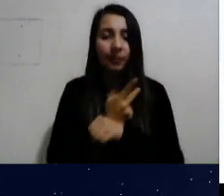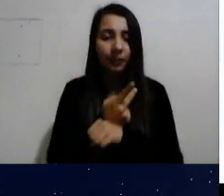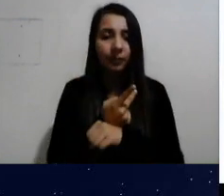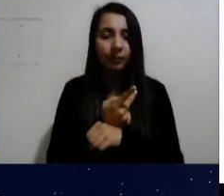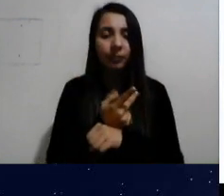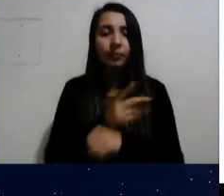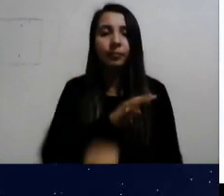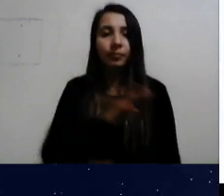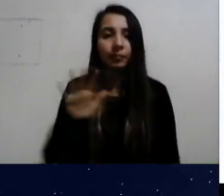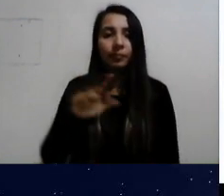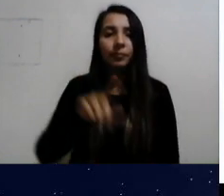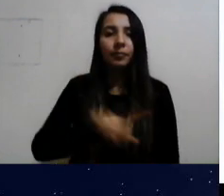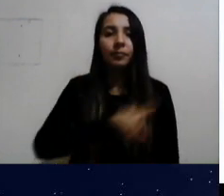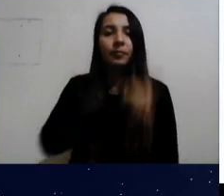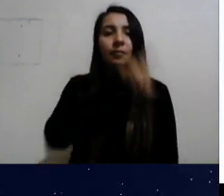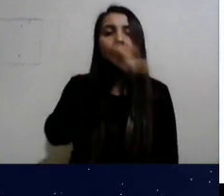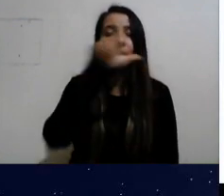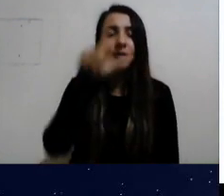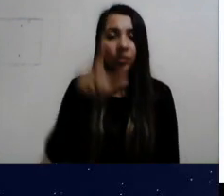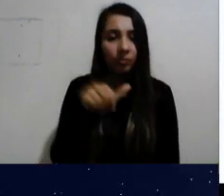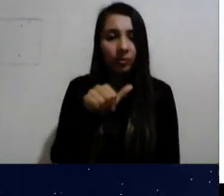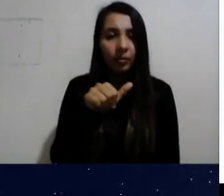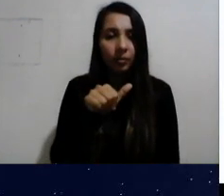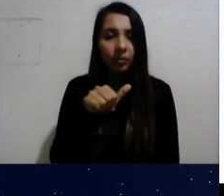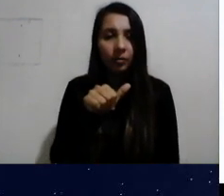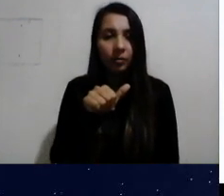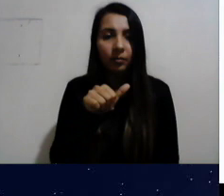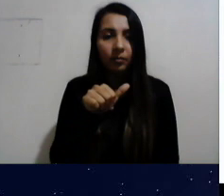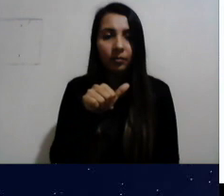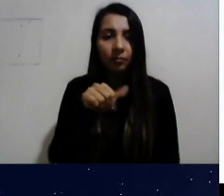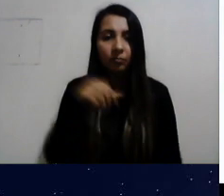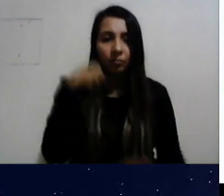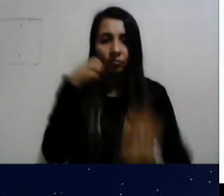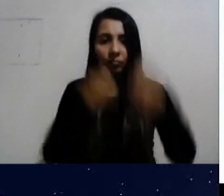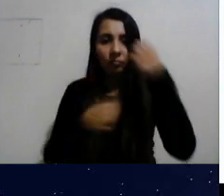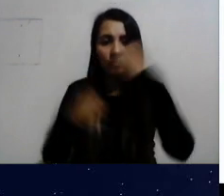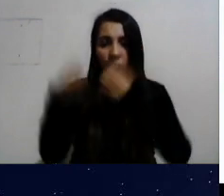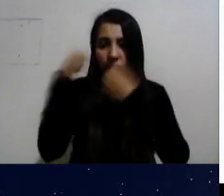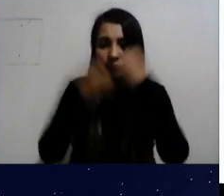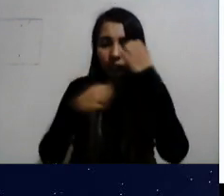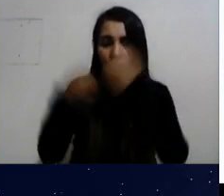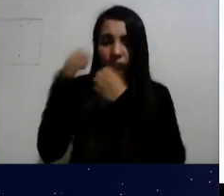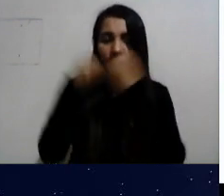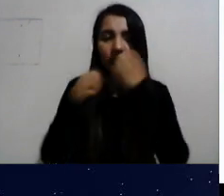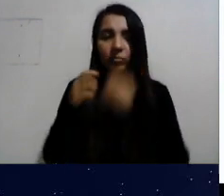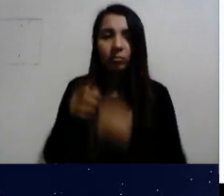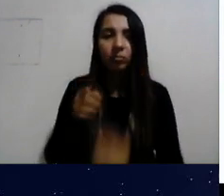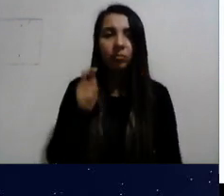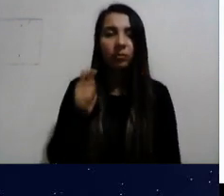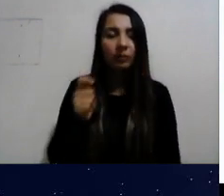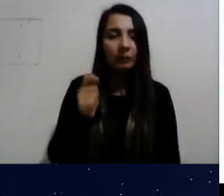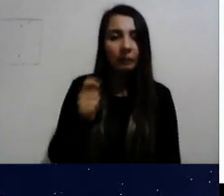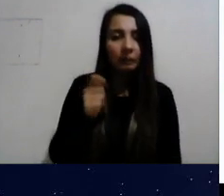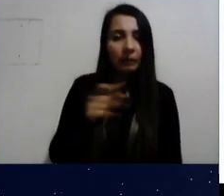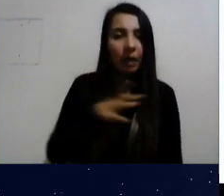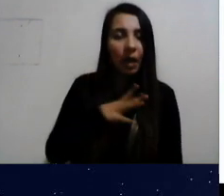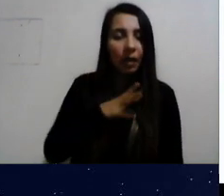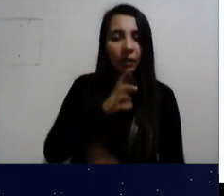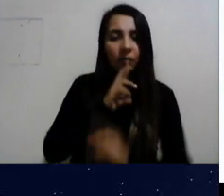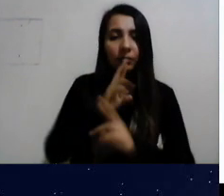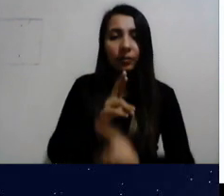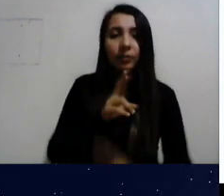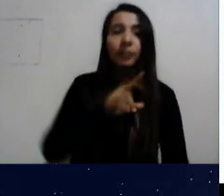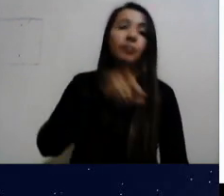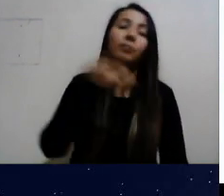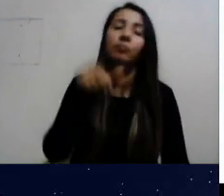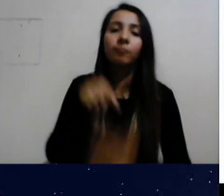clásico. Y después de someter a radiación ultravioleta, analizaron los contenidos que salían.